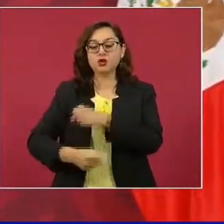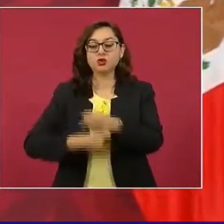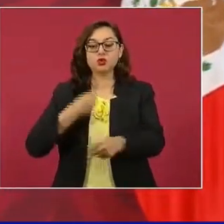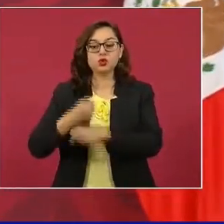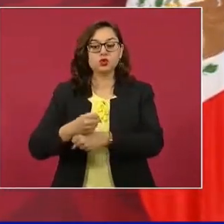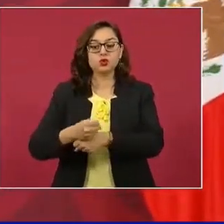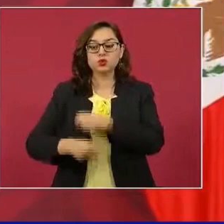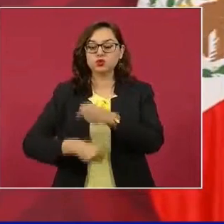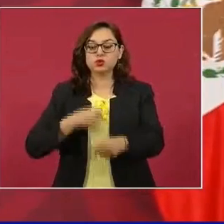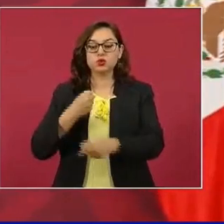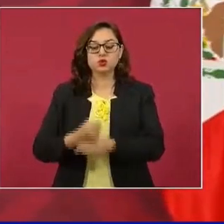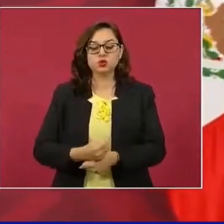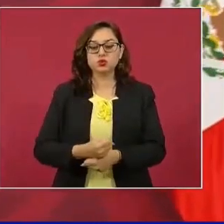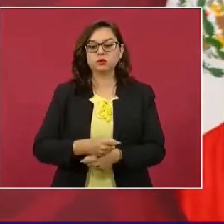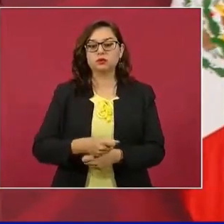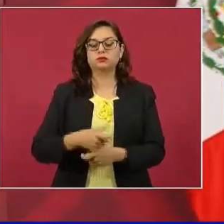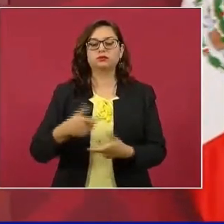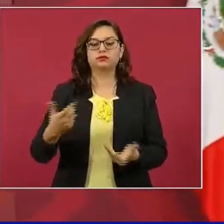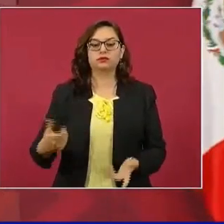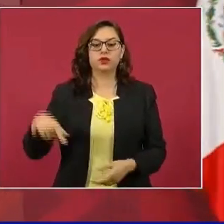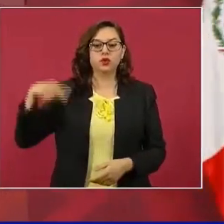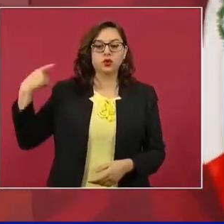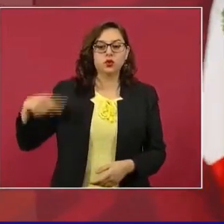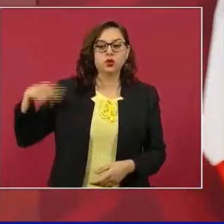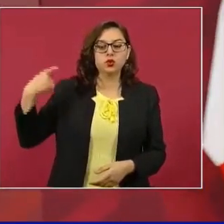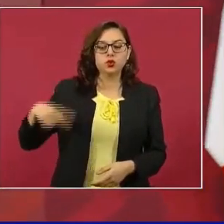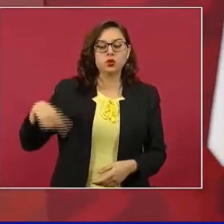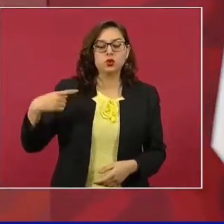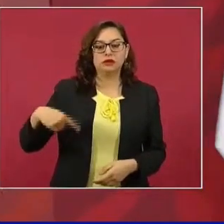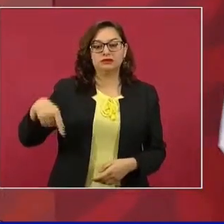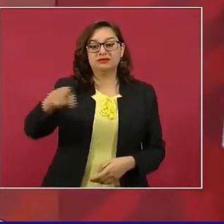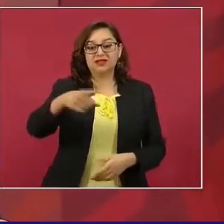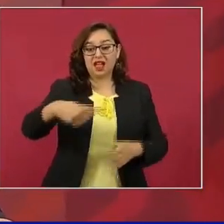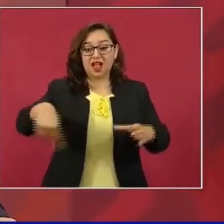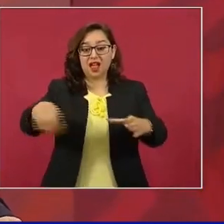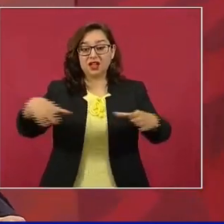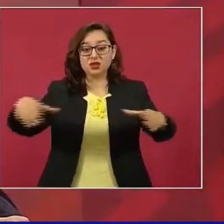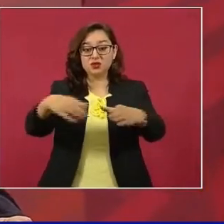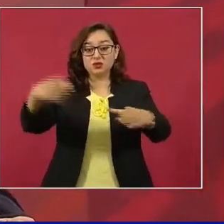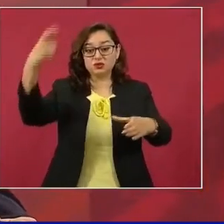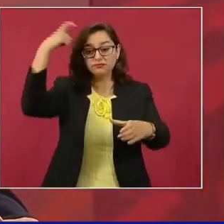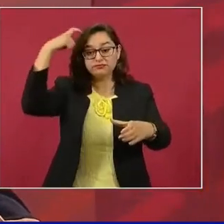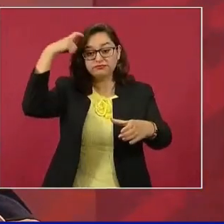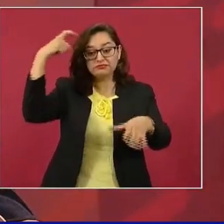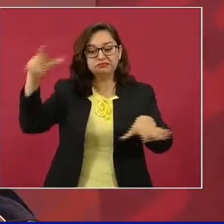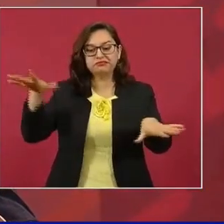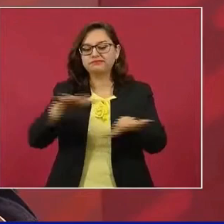de lejos y ya es muy difícil hacerlos cambiar.